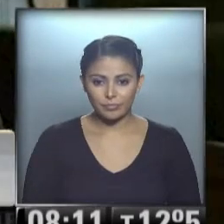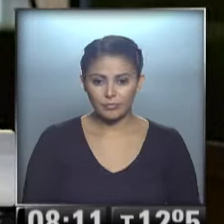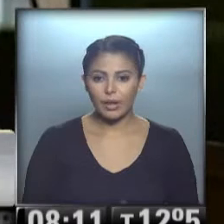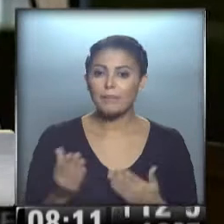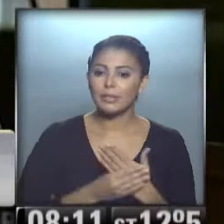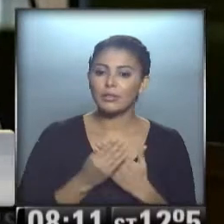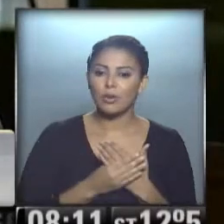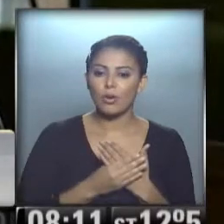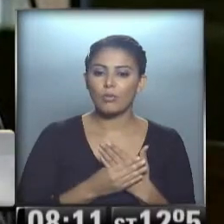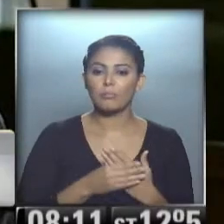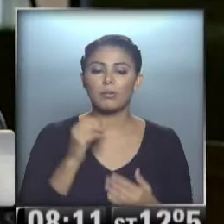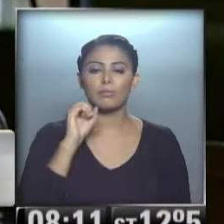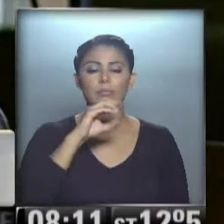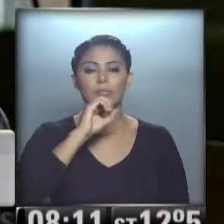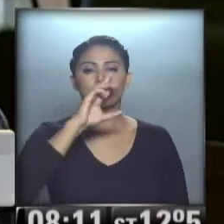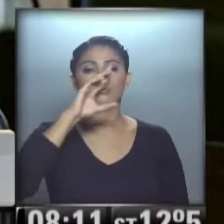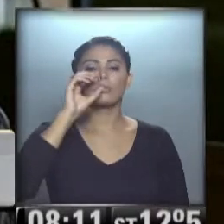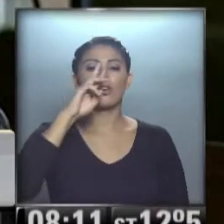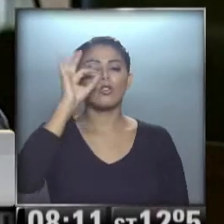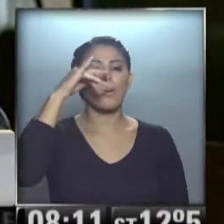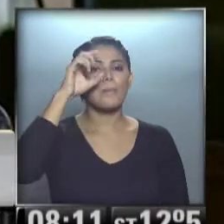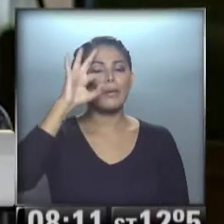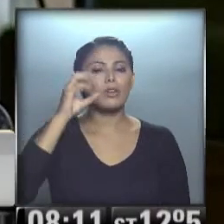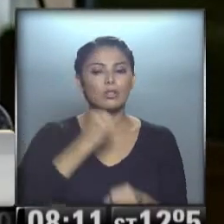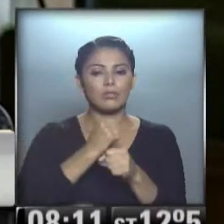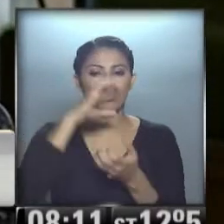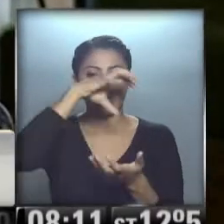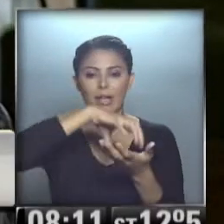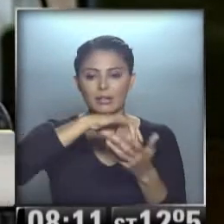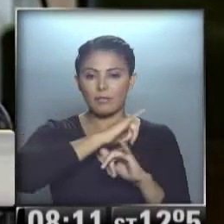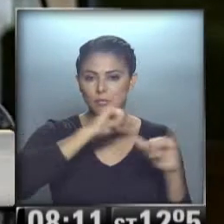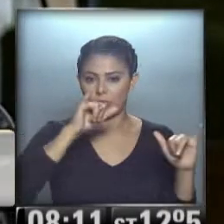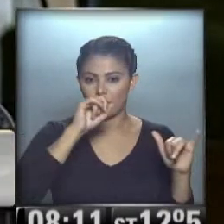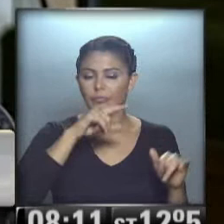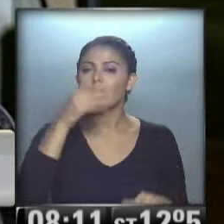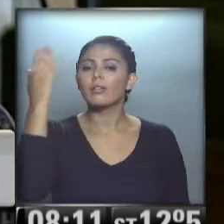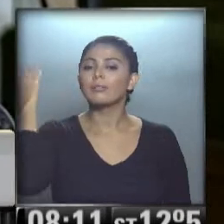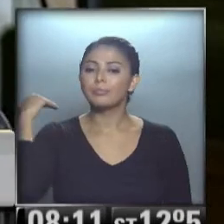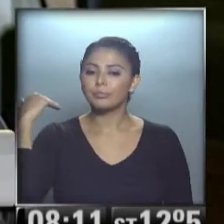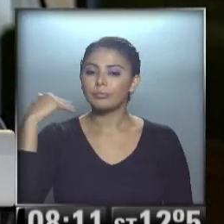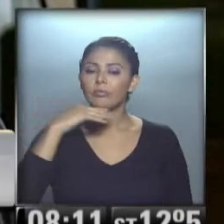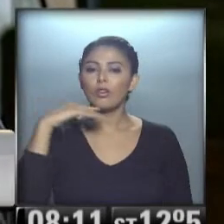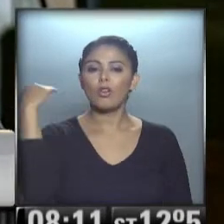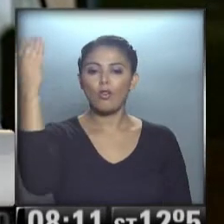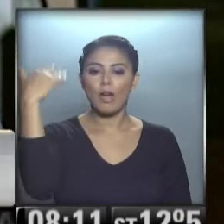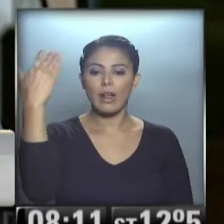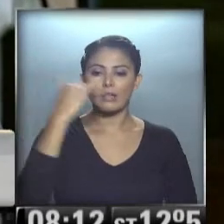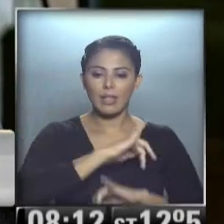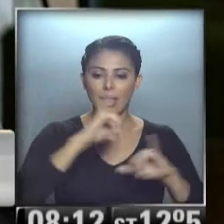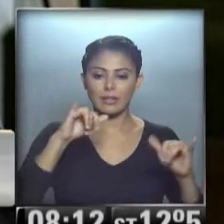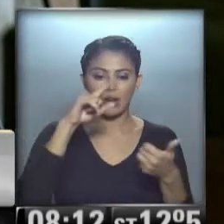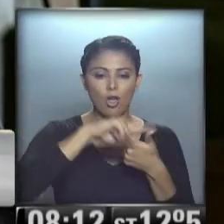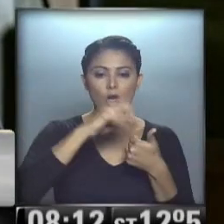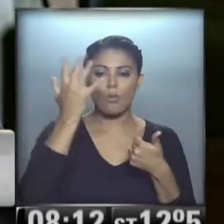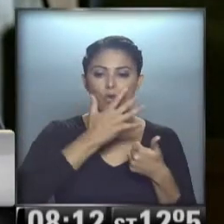Ministro, Pedro Noel Romero, de AN Digital, agencia de noticias. Tras la conferencia de prensa de ayer de Moyano